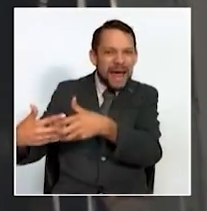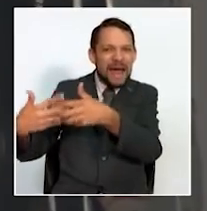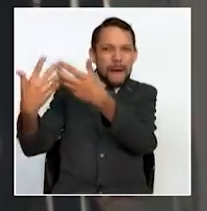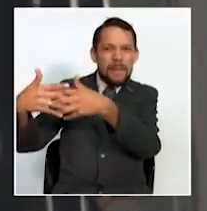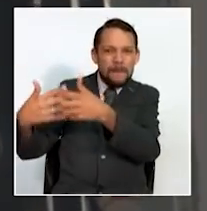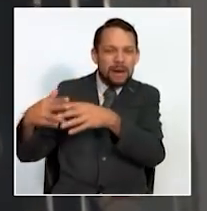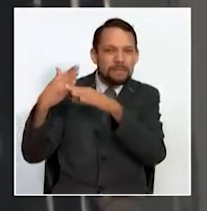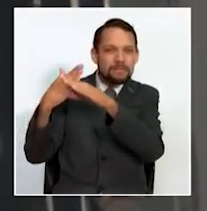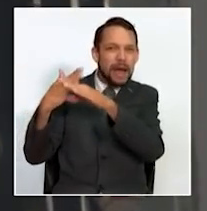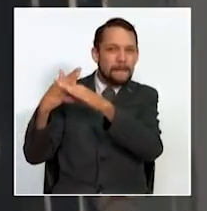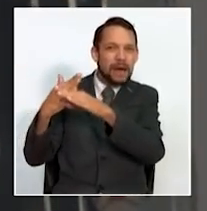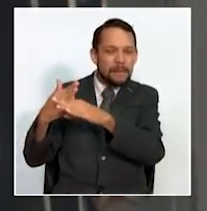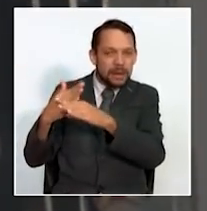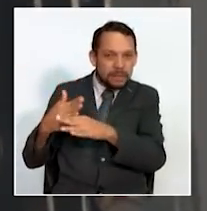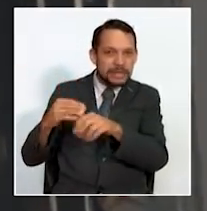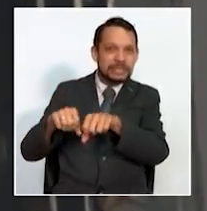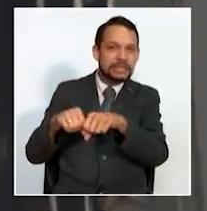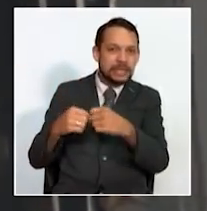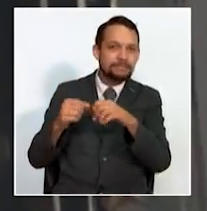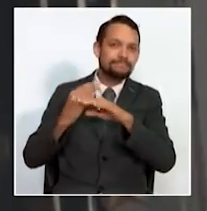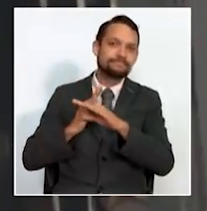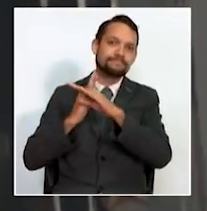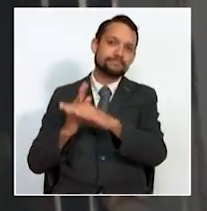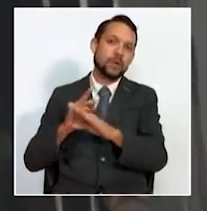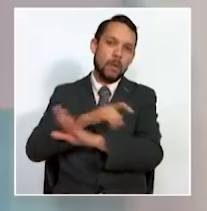y otros vapores irritantes.